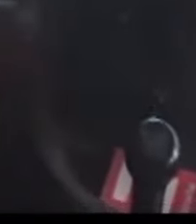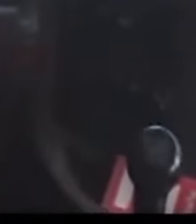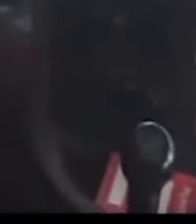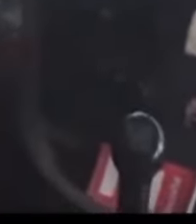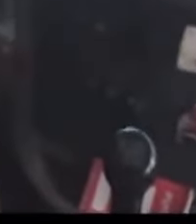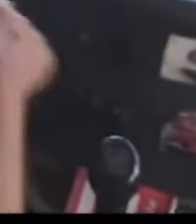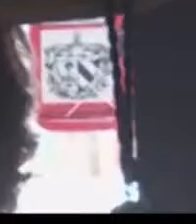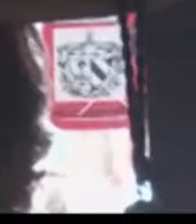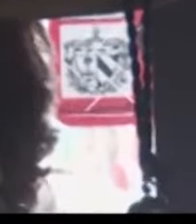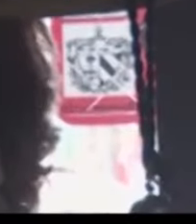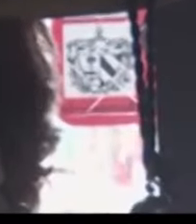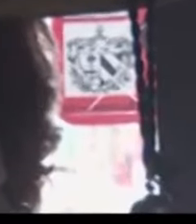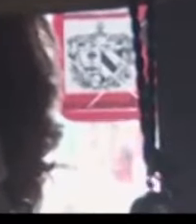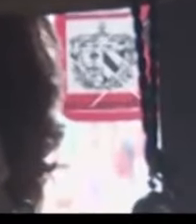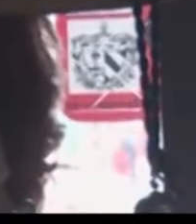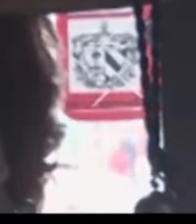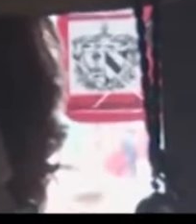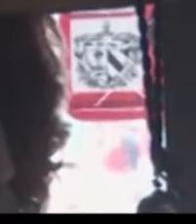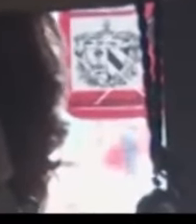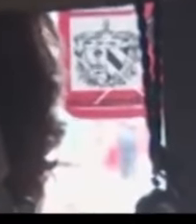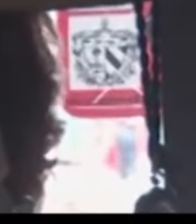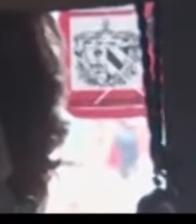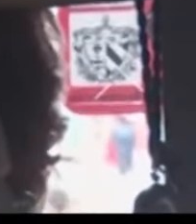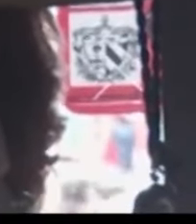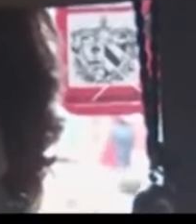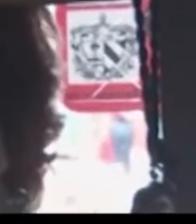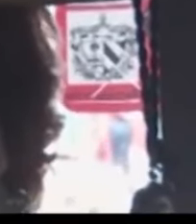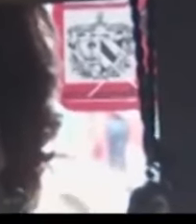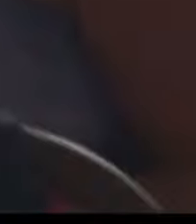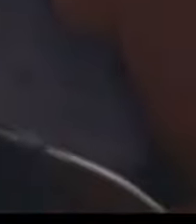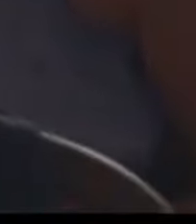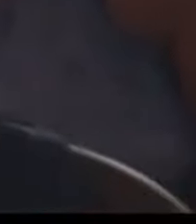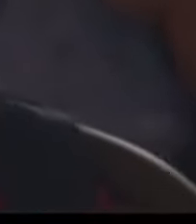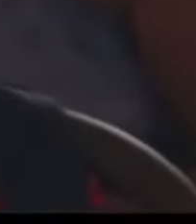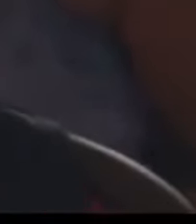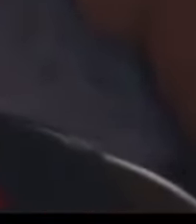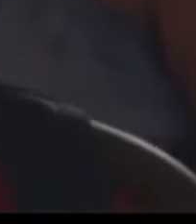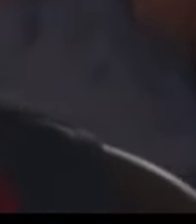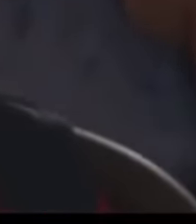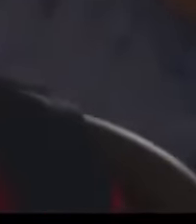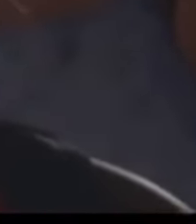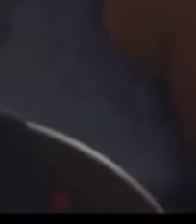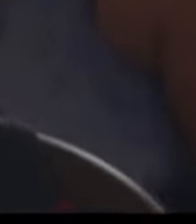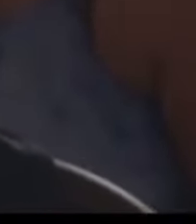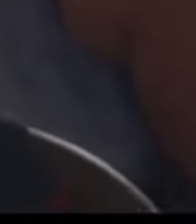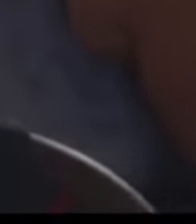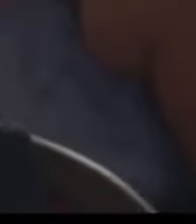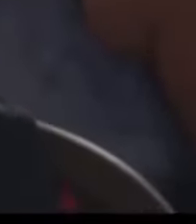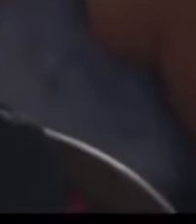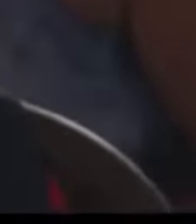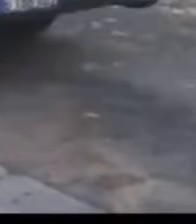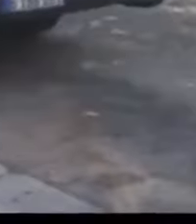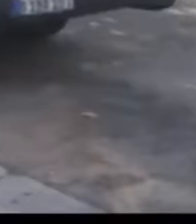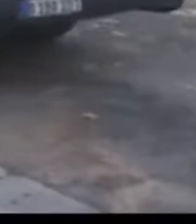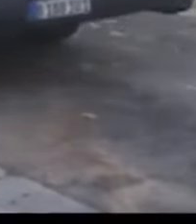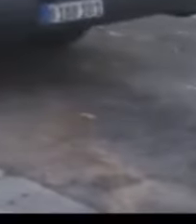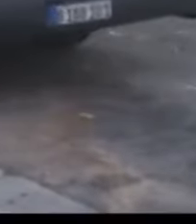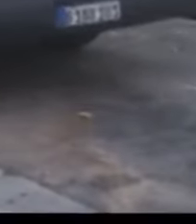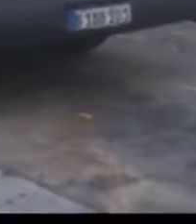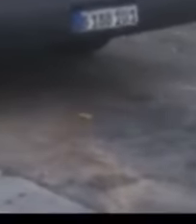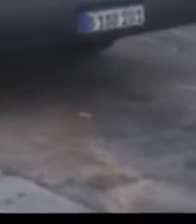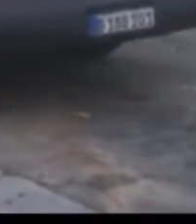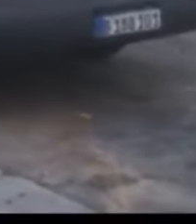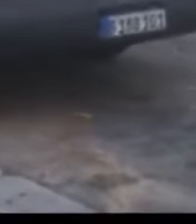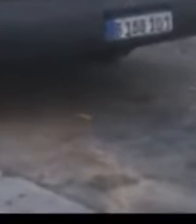realiza Dagoberto, quien lleva más de 20 años frente a un volante de la UEB Transportes Escolares Habana, perteneciente a la